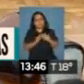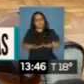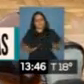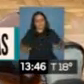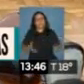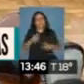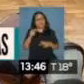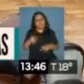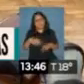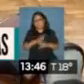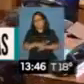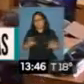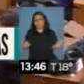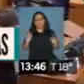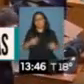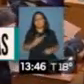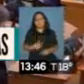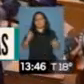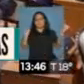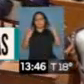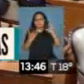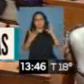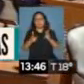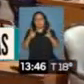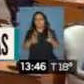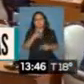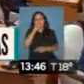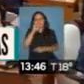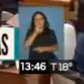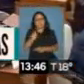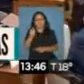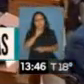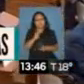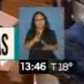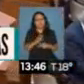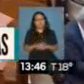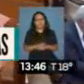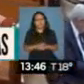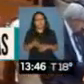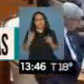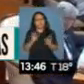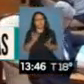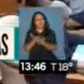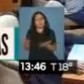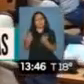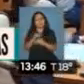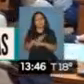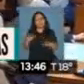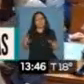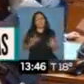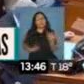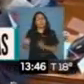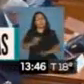y la banalización que ha hecho el presidente de la República en un retuit. Y de la misma manera también un pedido de informe para que se nos